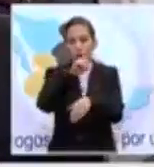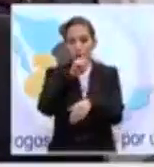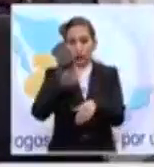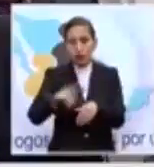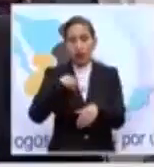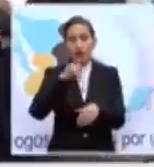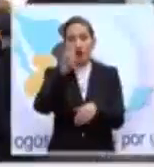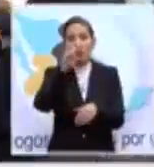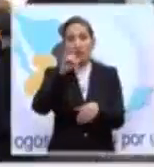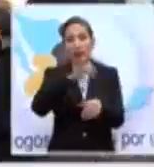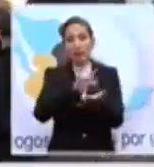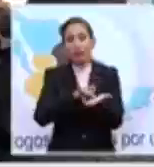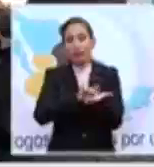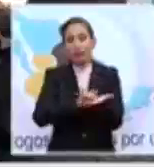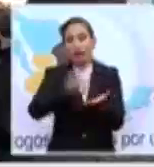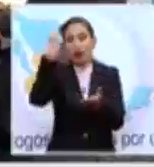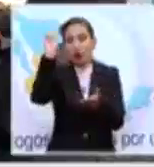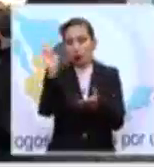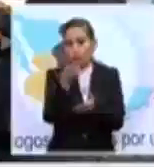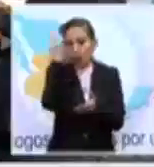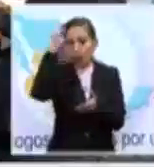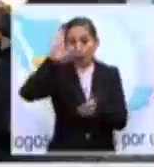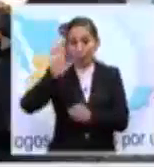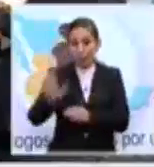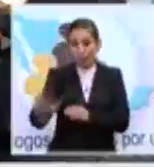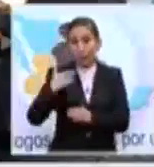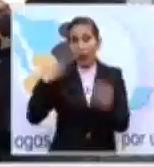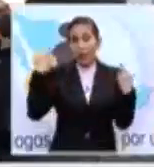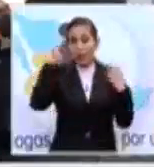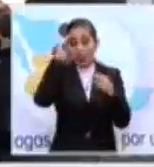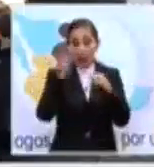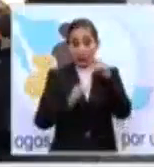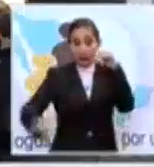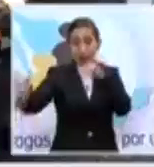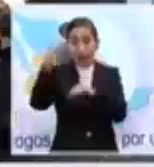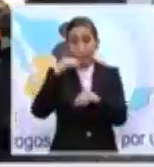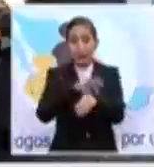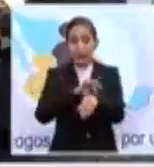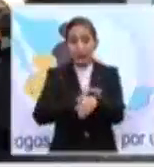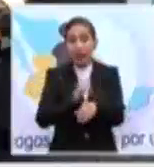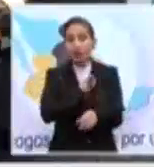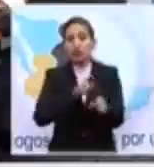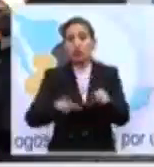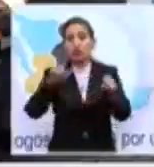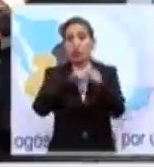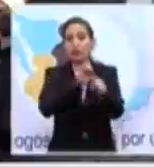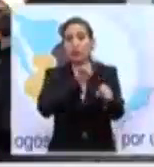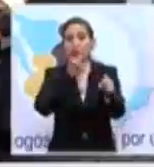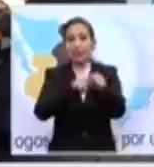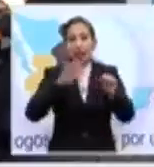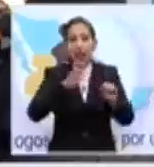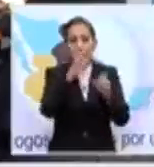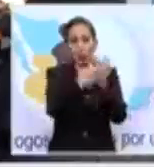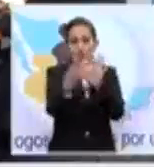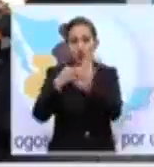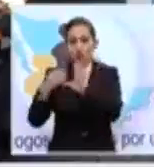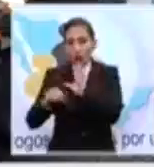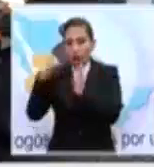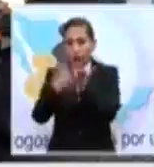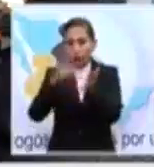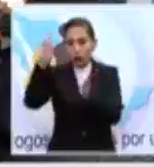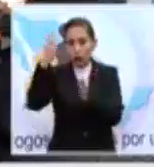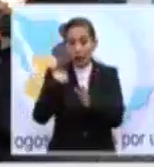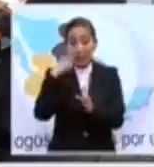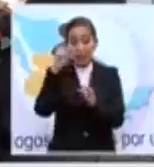Facultad de Medicina de la Universidad Nacional Autónoma de México, de maestría en Medicina Social con especialidad en Epidemiología también en la UNAM y